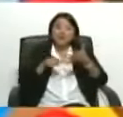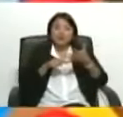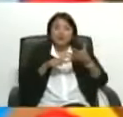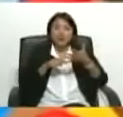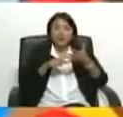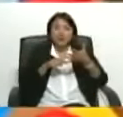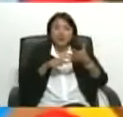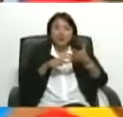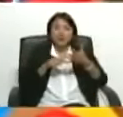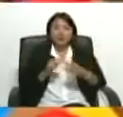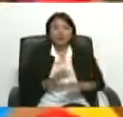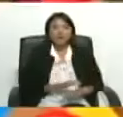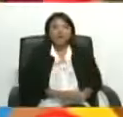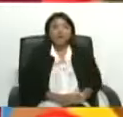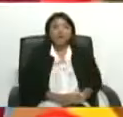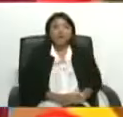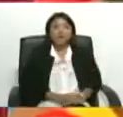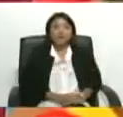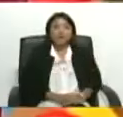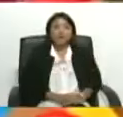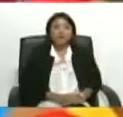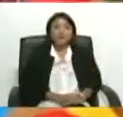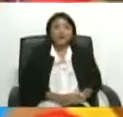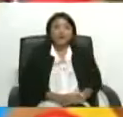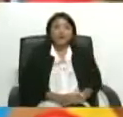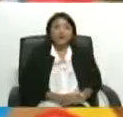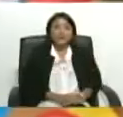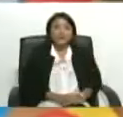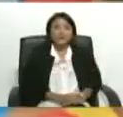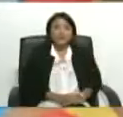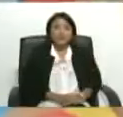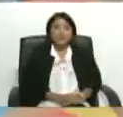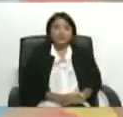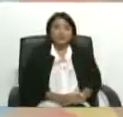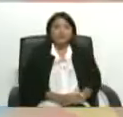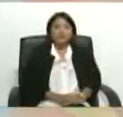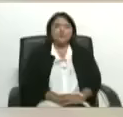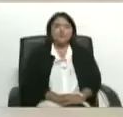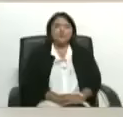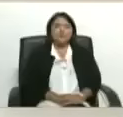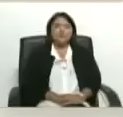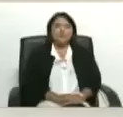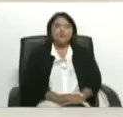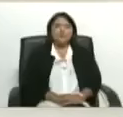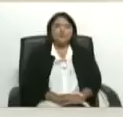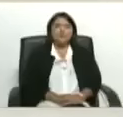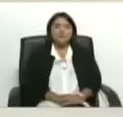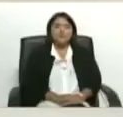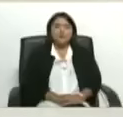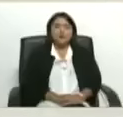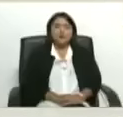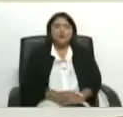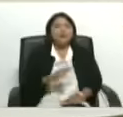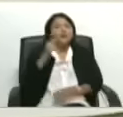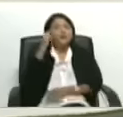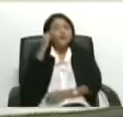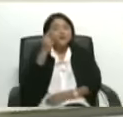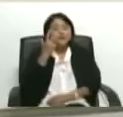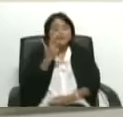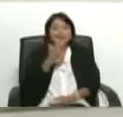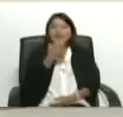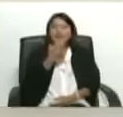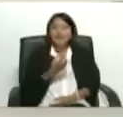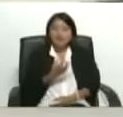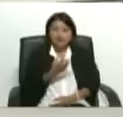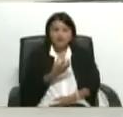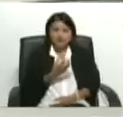acción. El qué está definido, cómo lo vamos a hacer y cuándo lo vamos a hacer. El día 3 de